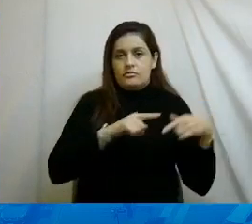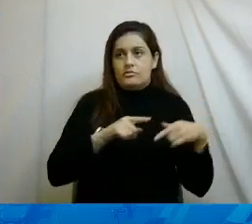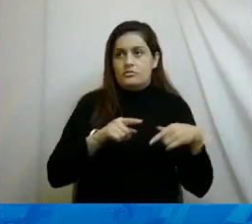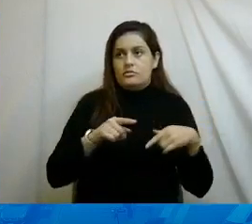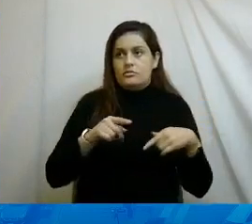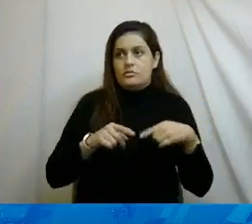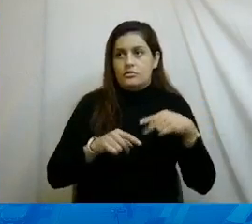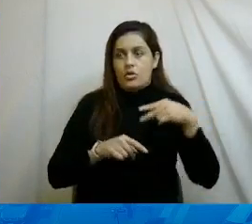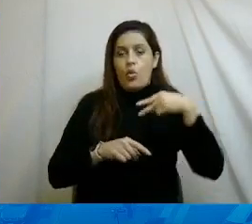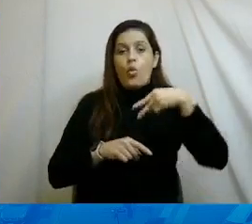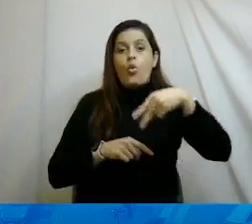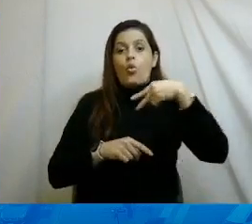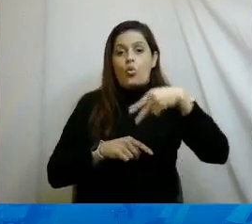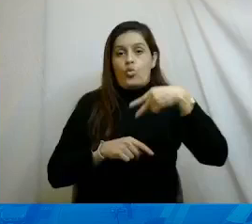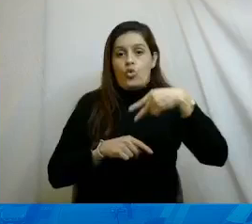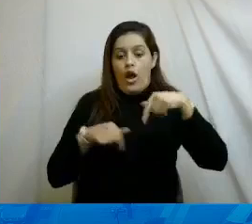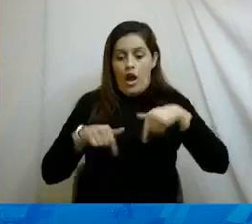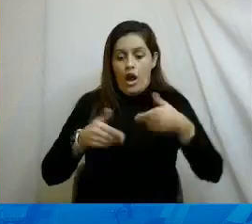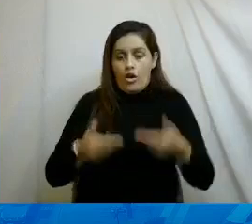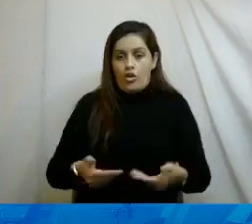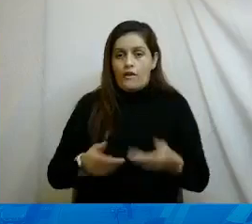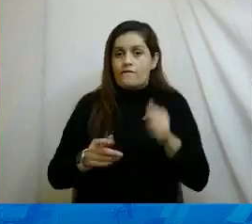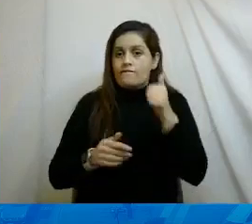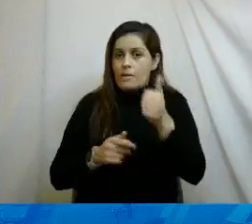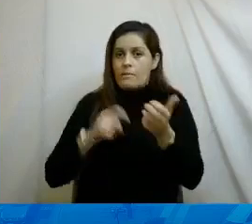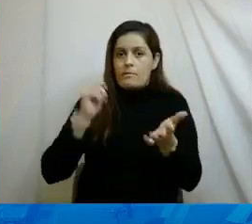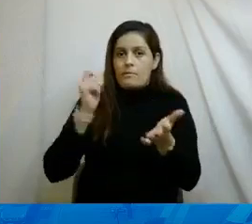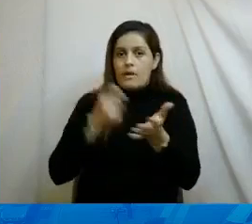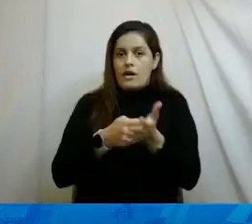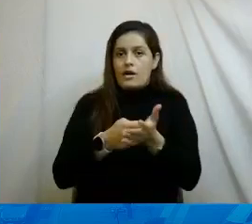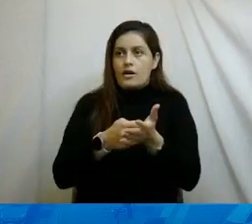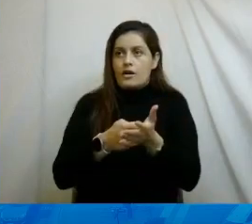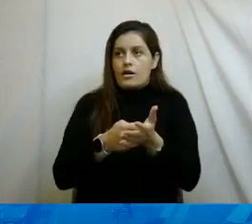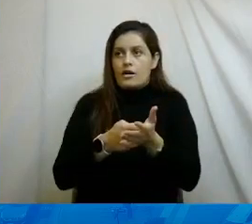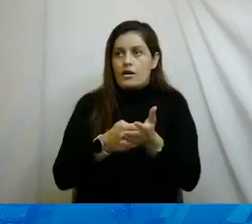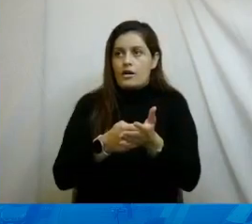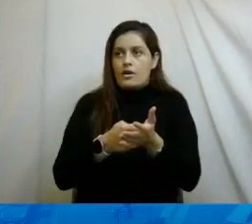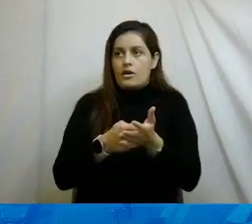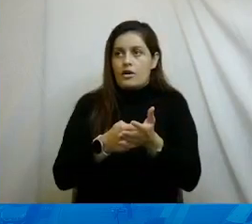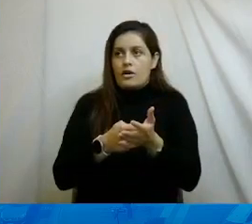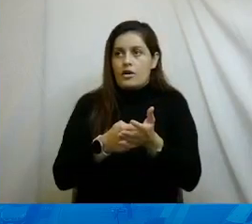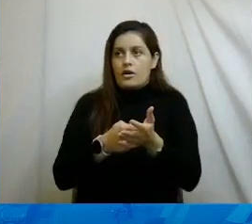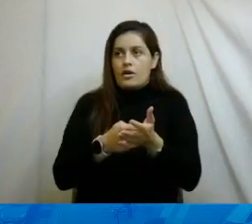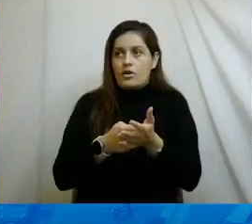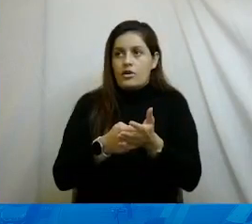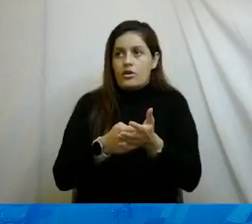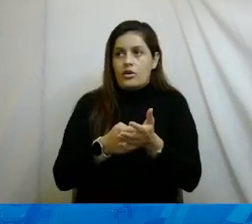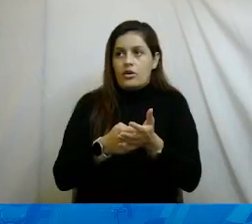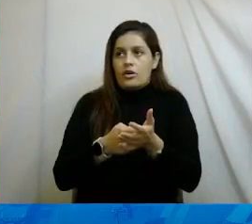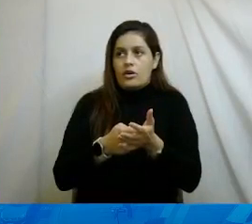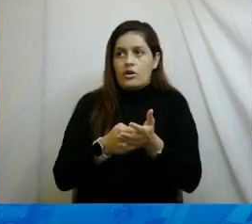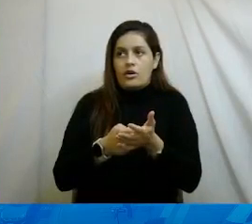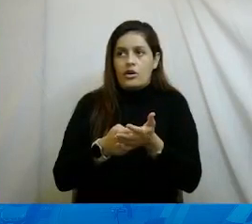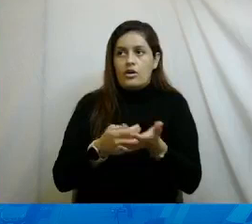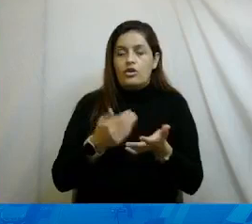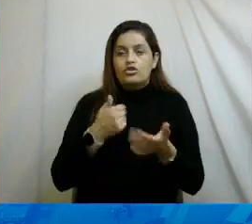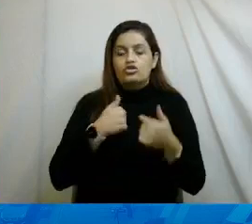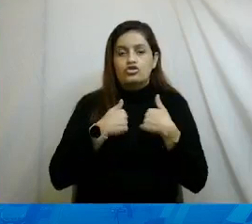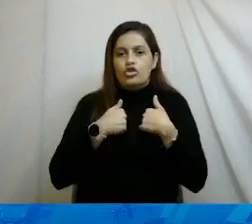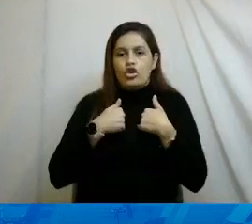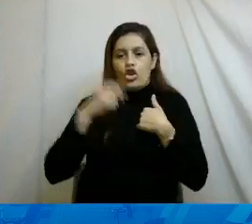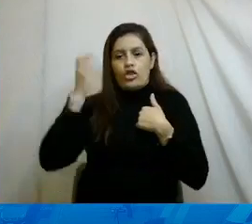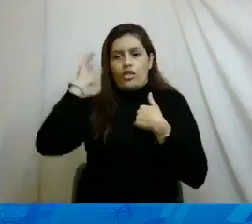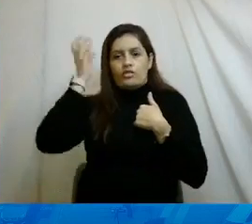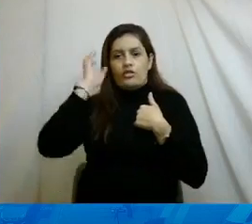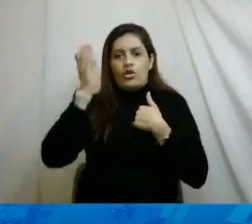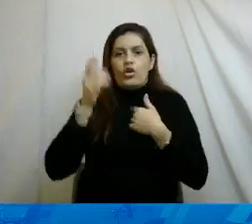y lo que nos dice usted, genial, bien, pero que nos puedan explicar y que nos pueda explicar a la comunidad. Para que pueda entender, porque yo ya no